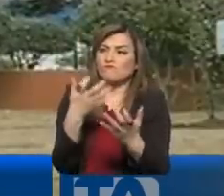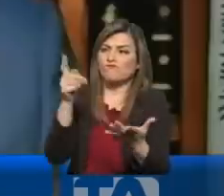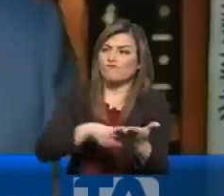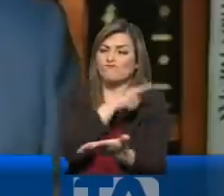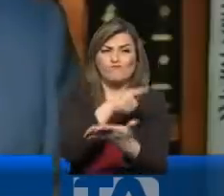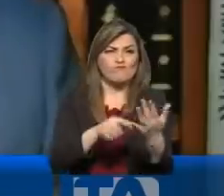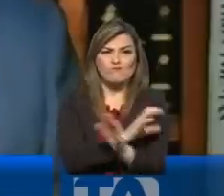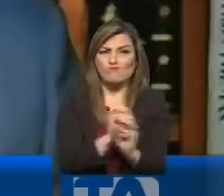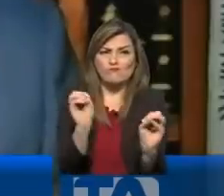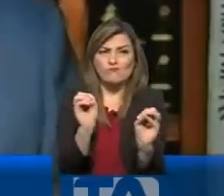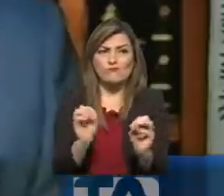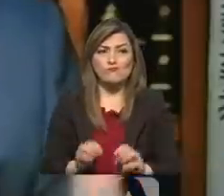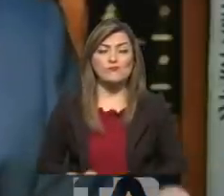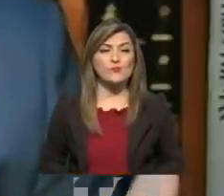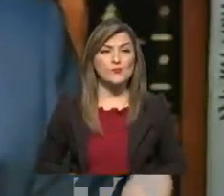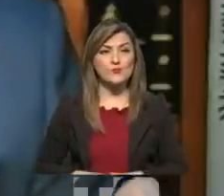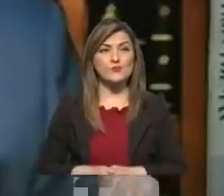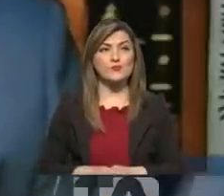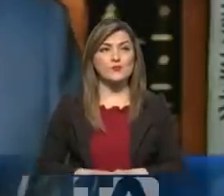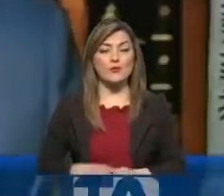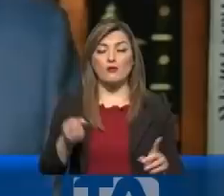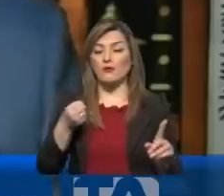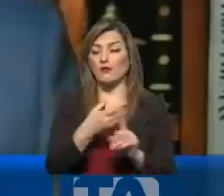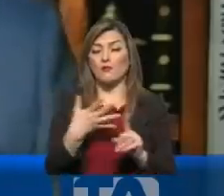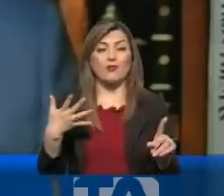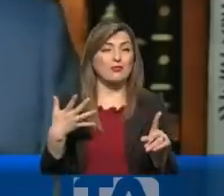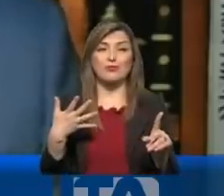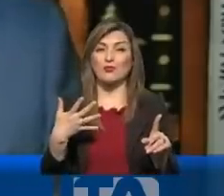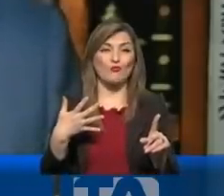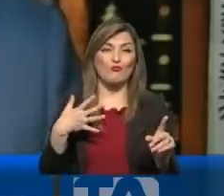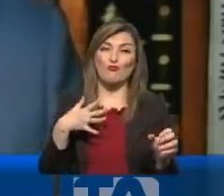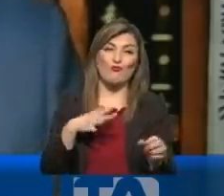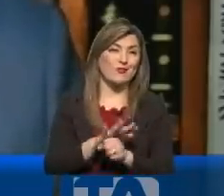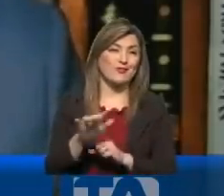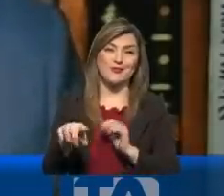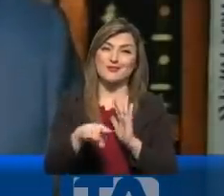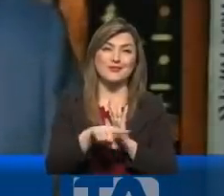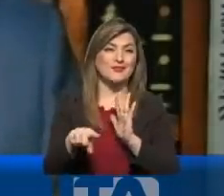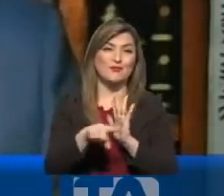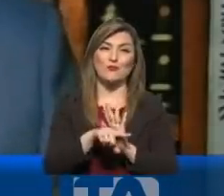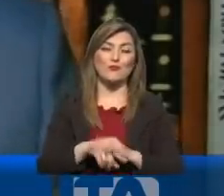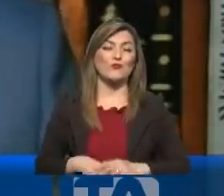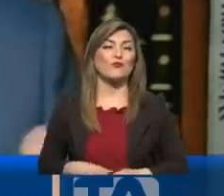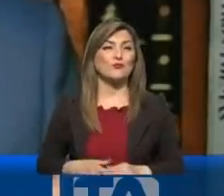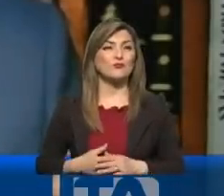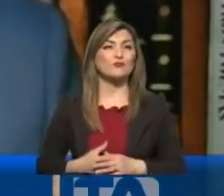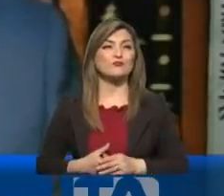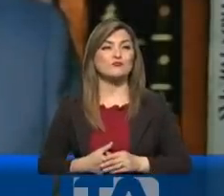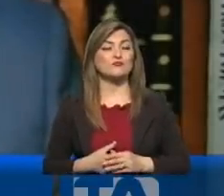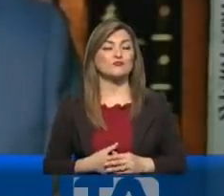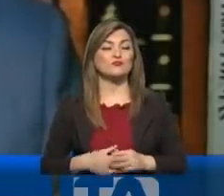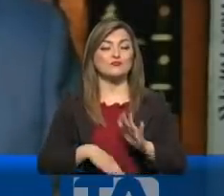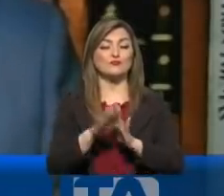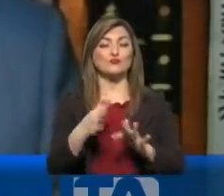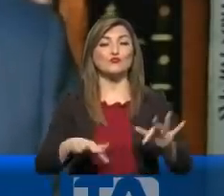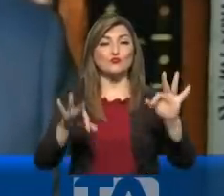eliminación. Realmente estos golpes nos afectan. Recordemos que lo más importante, el patrimonio más preciado de un